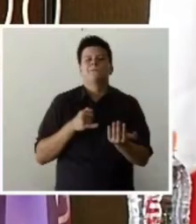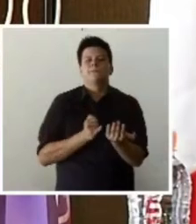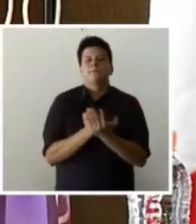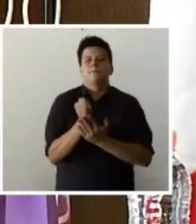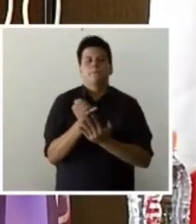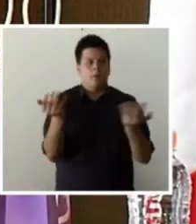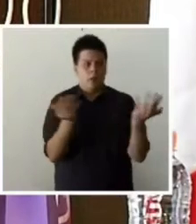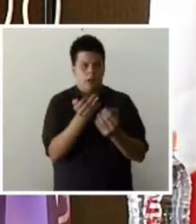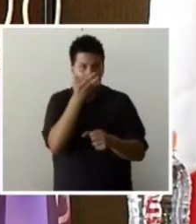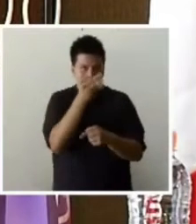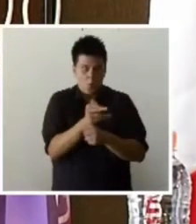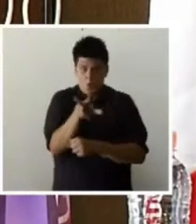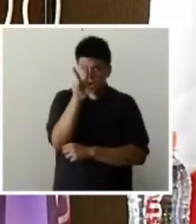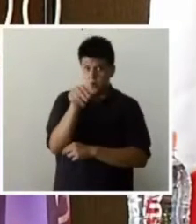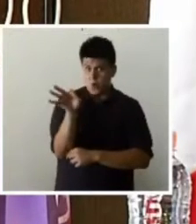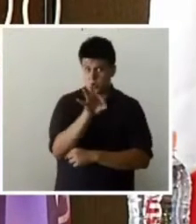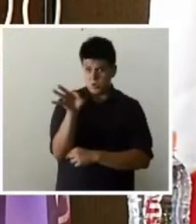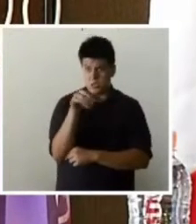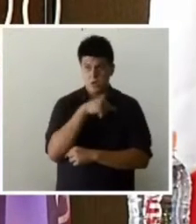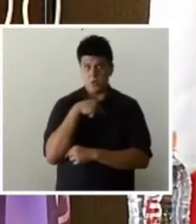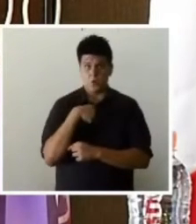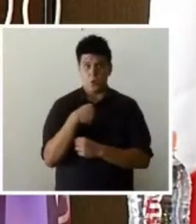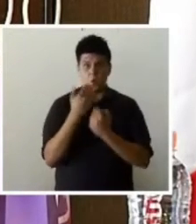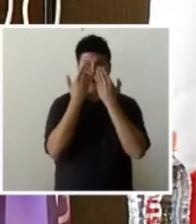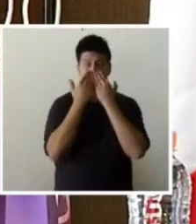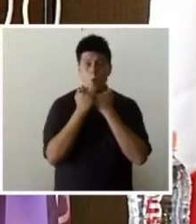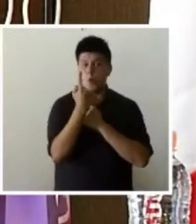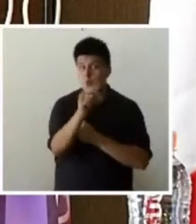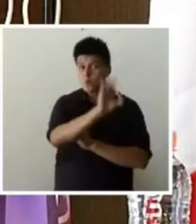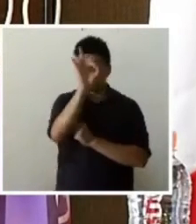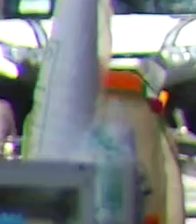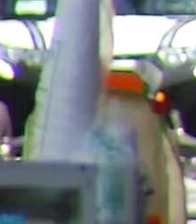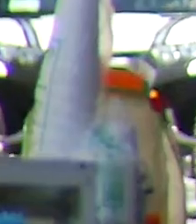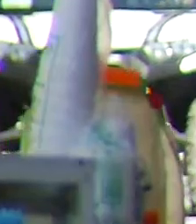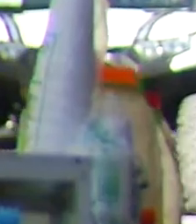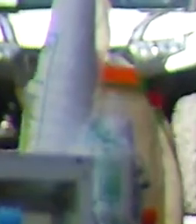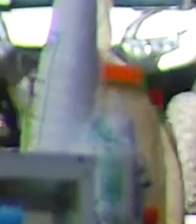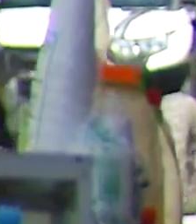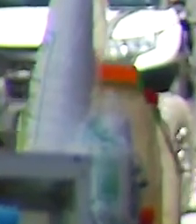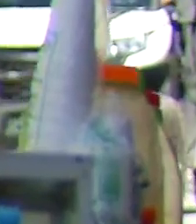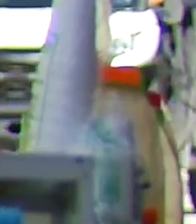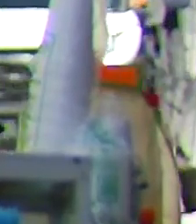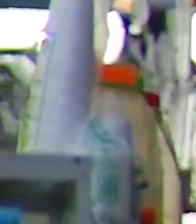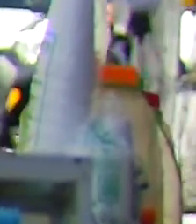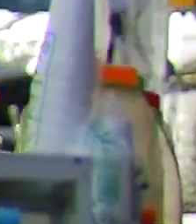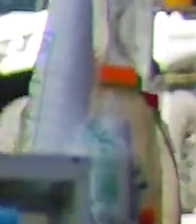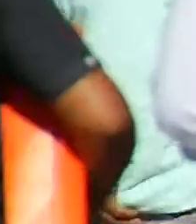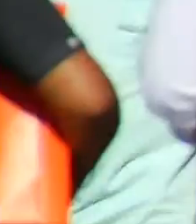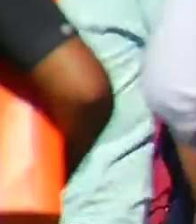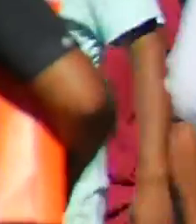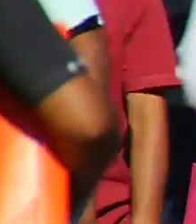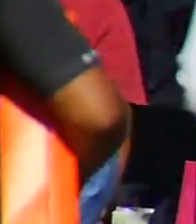haremos si tenemos ni siquiera el 1% de posibilidades de poner en riesgo a alguien dijo que su equipo al igual que él